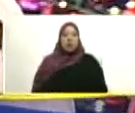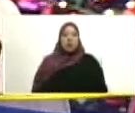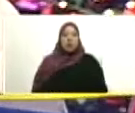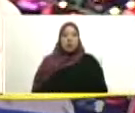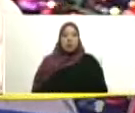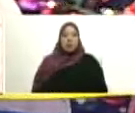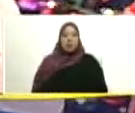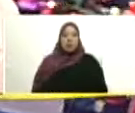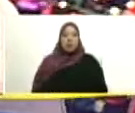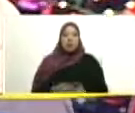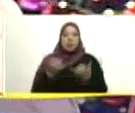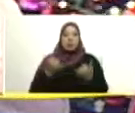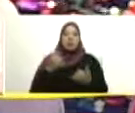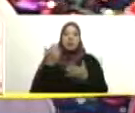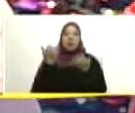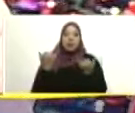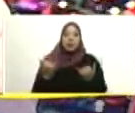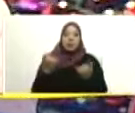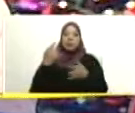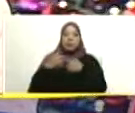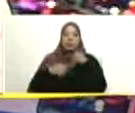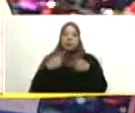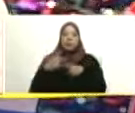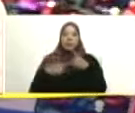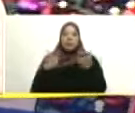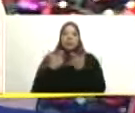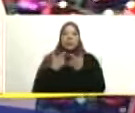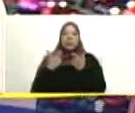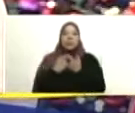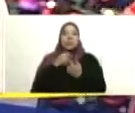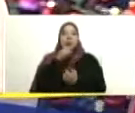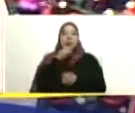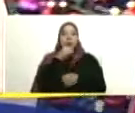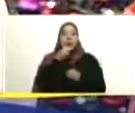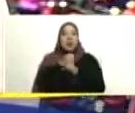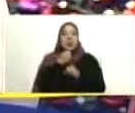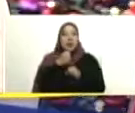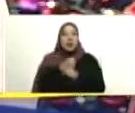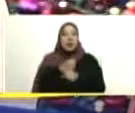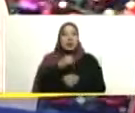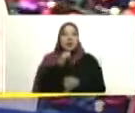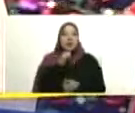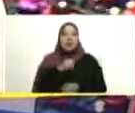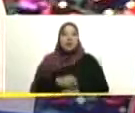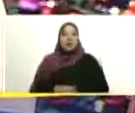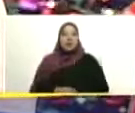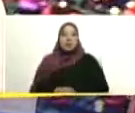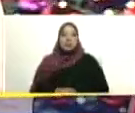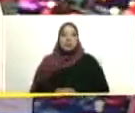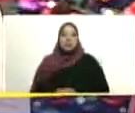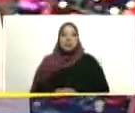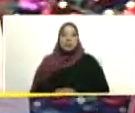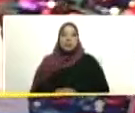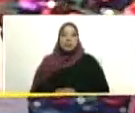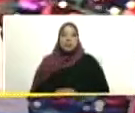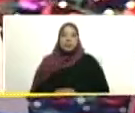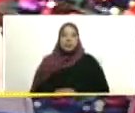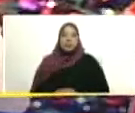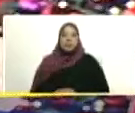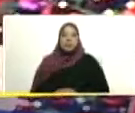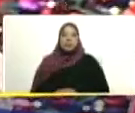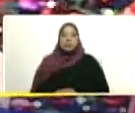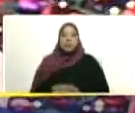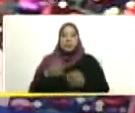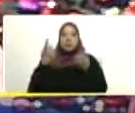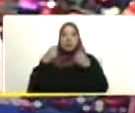y vamos a llegar a la recuperación plena del país, con sanciones o sin sanciones, lo vamos a lograr. con el